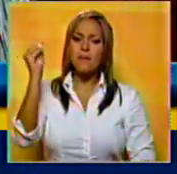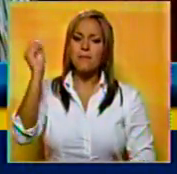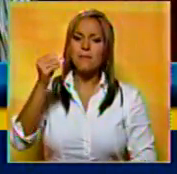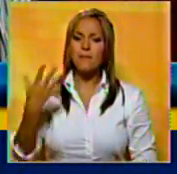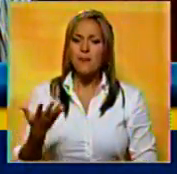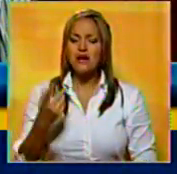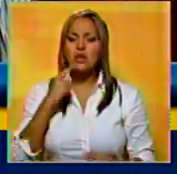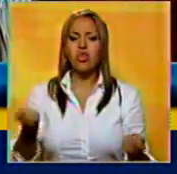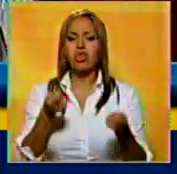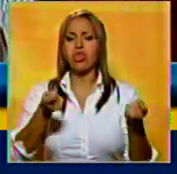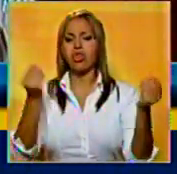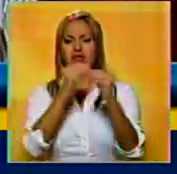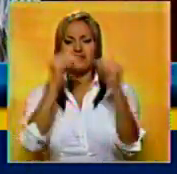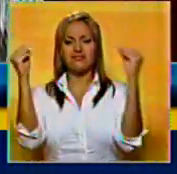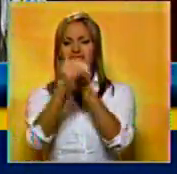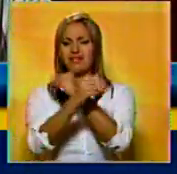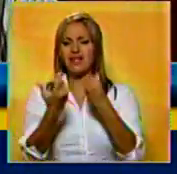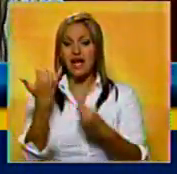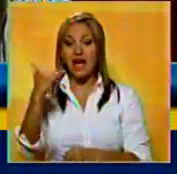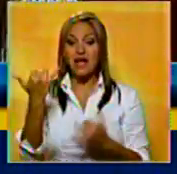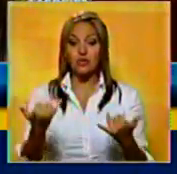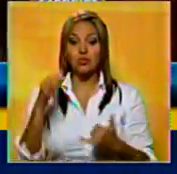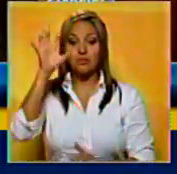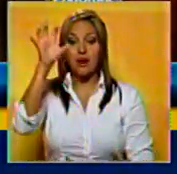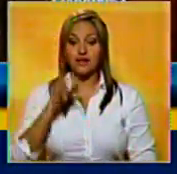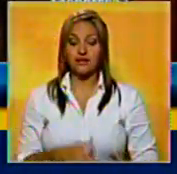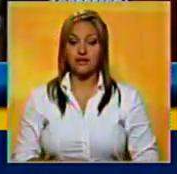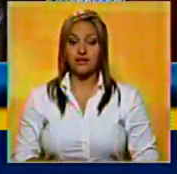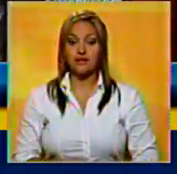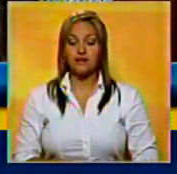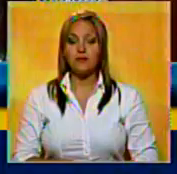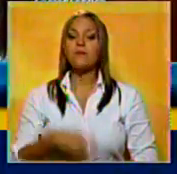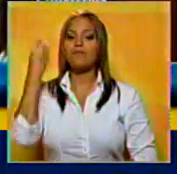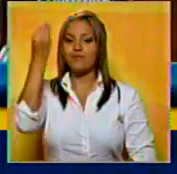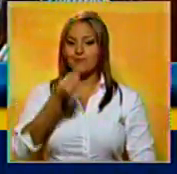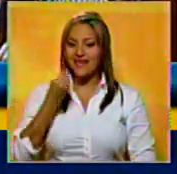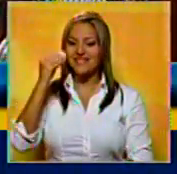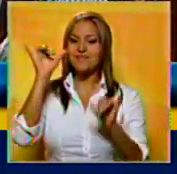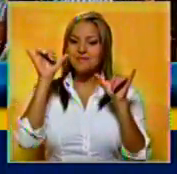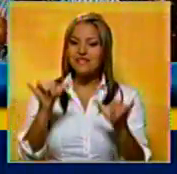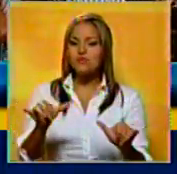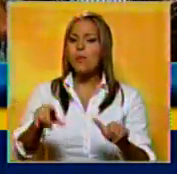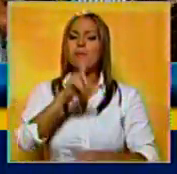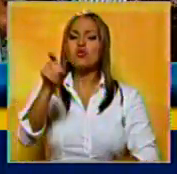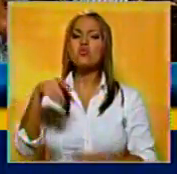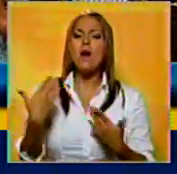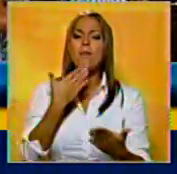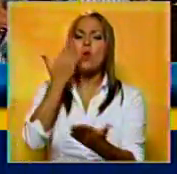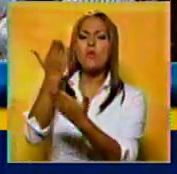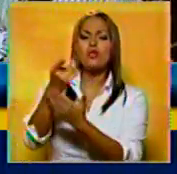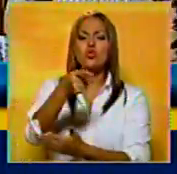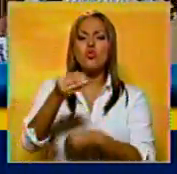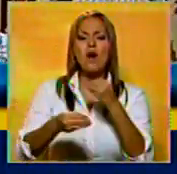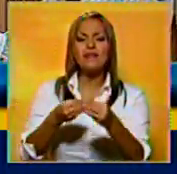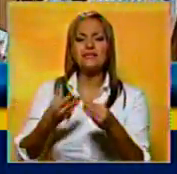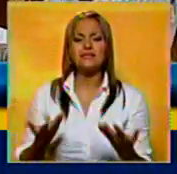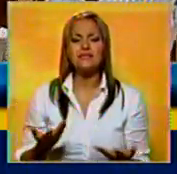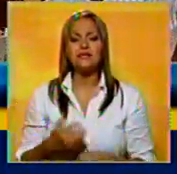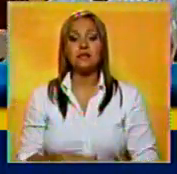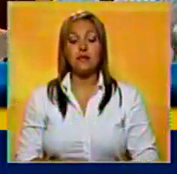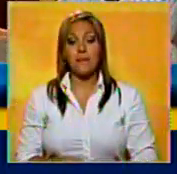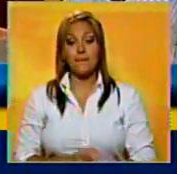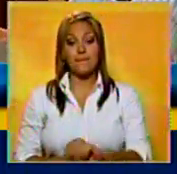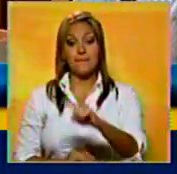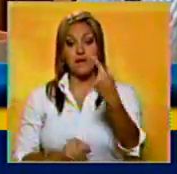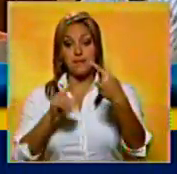la polarización que existe en el país. Precisamente para contrarrestar esto, ¿cuál es la propuesta que ustedes hacen? En